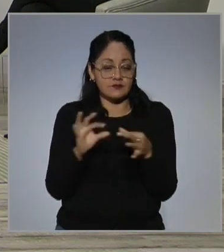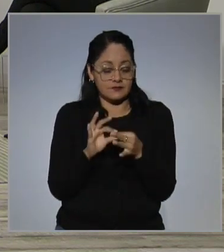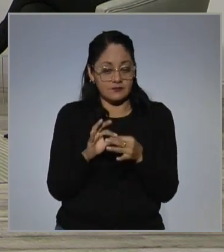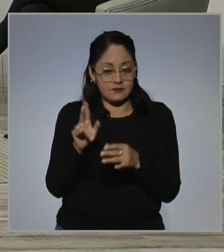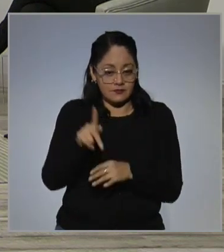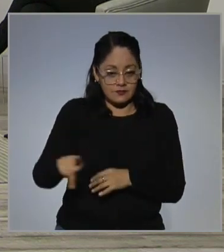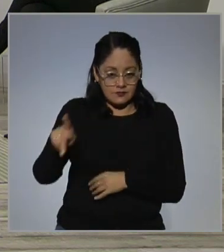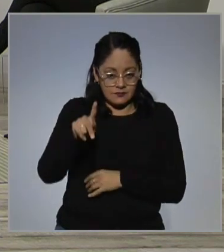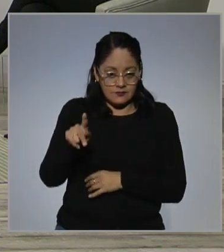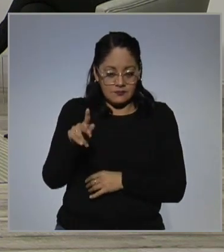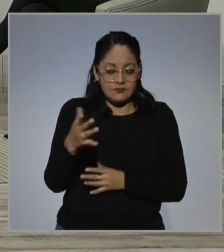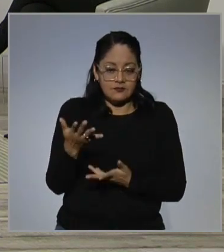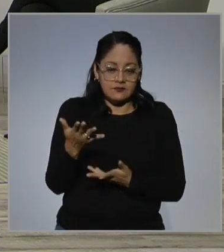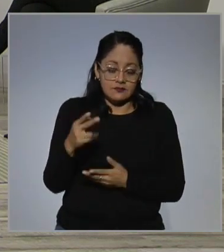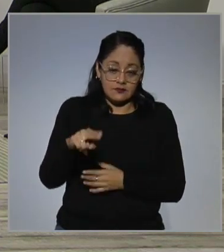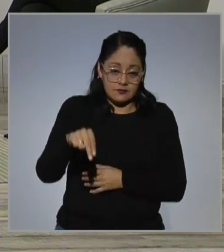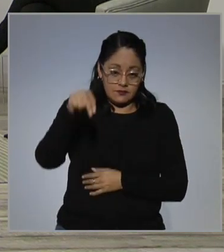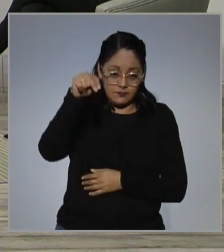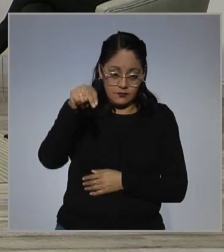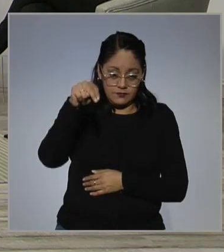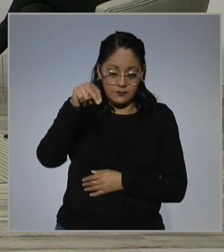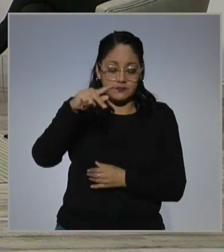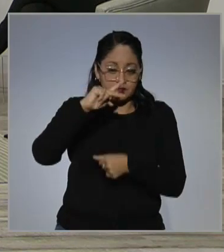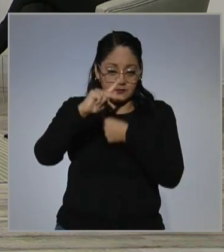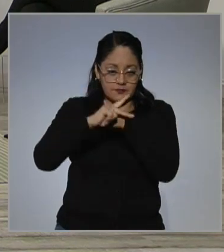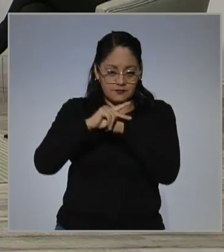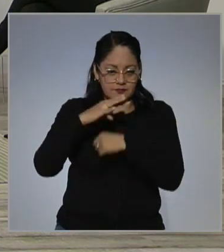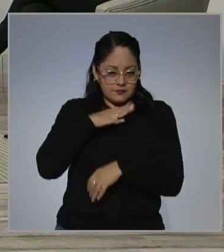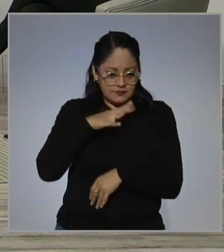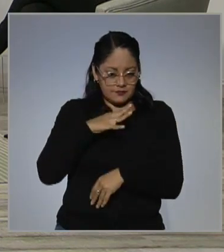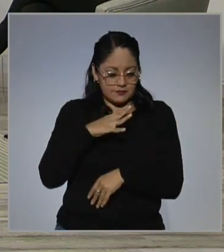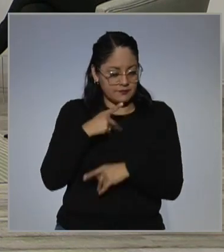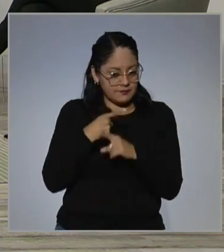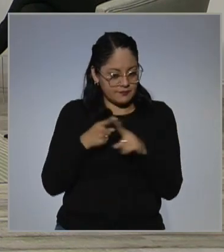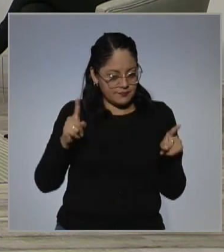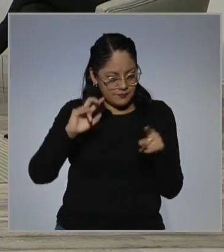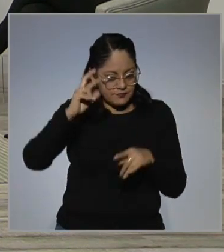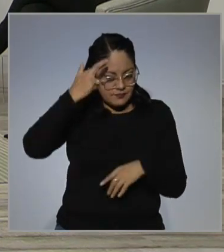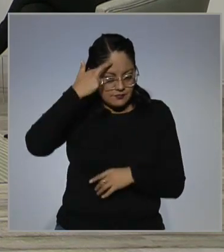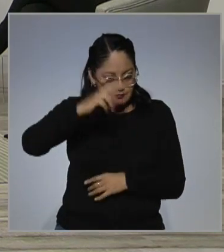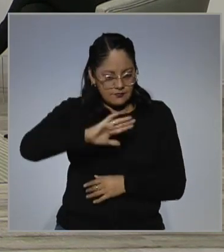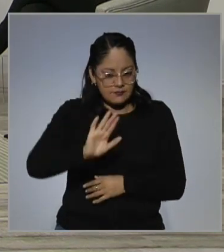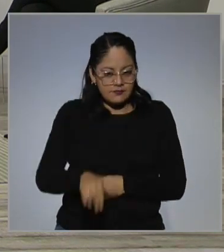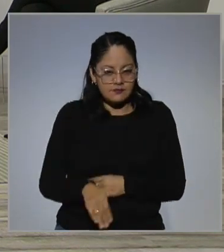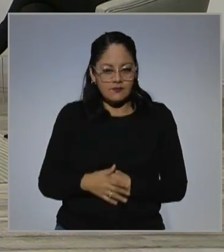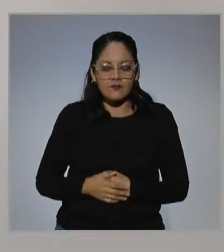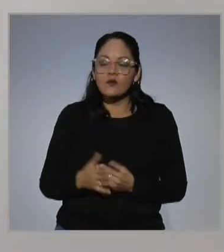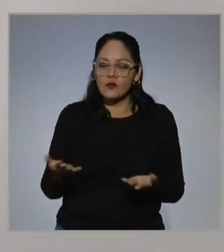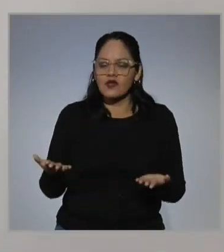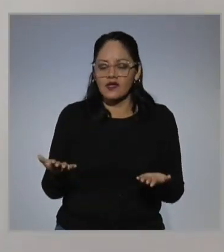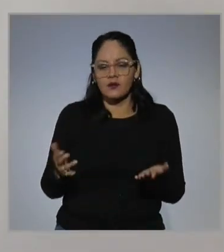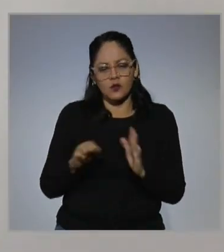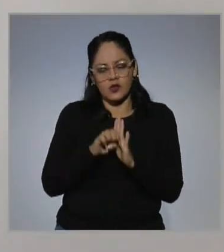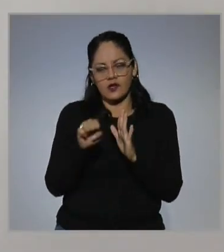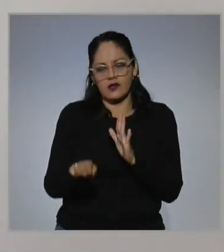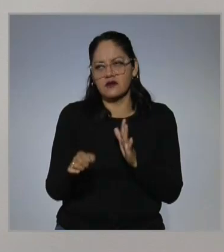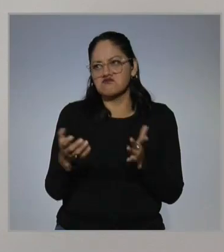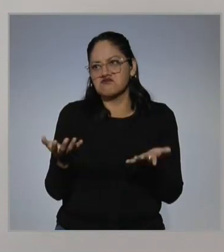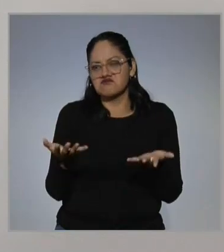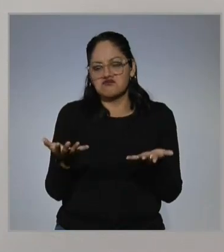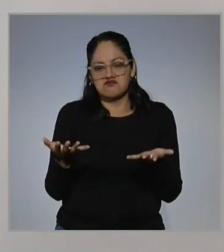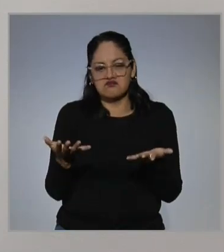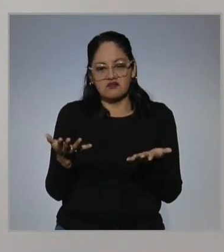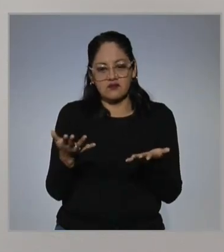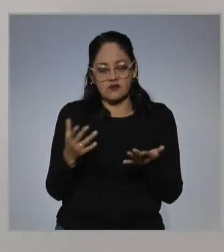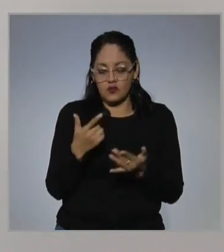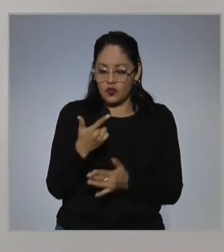los pueblos originarios que en el norte del país tienen una manera muy peculiar de recordar a los que ya no están, Sí, ¿no? en particular dentro